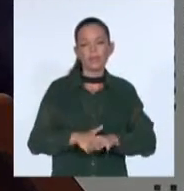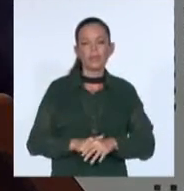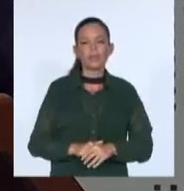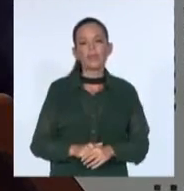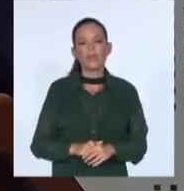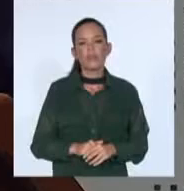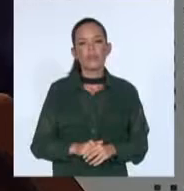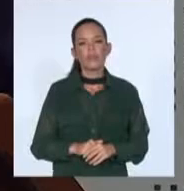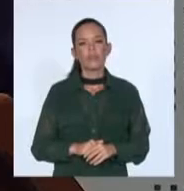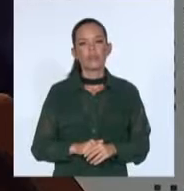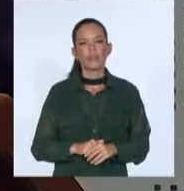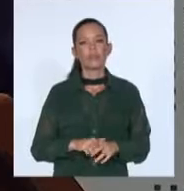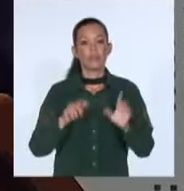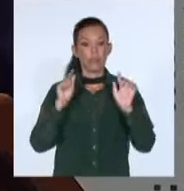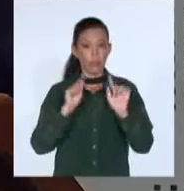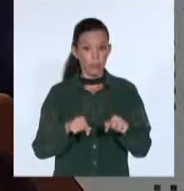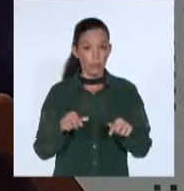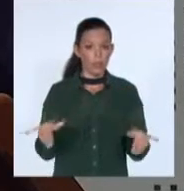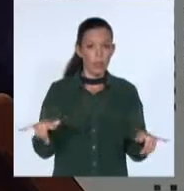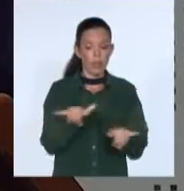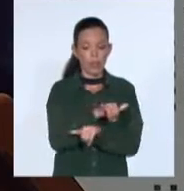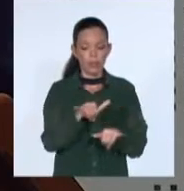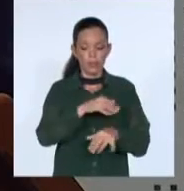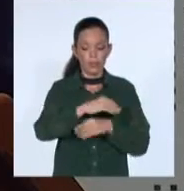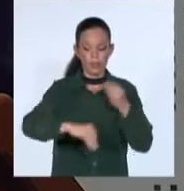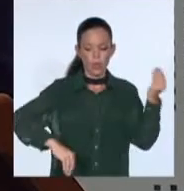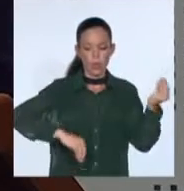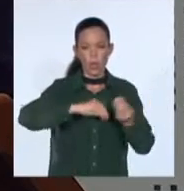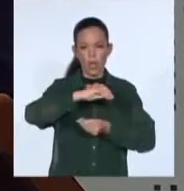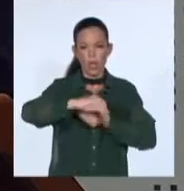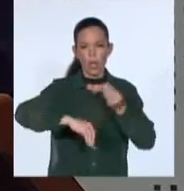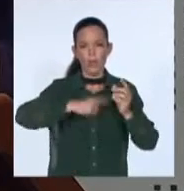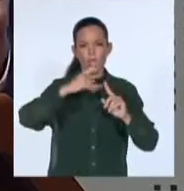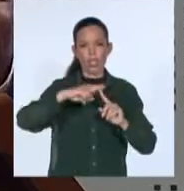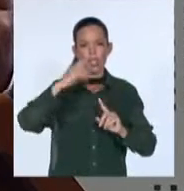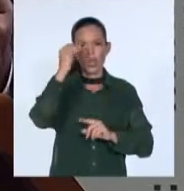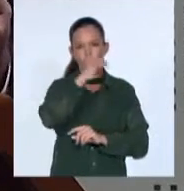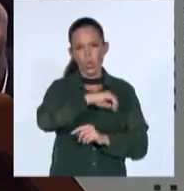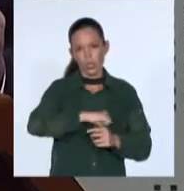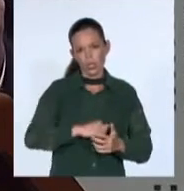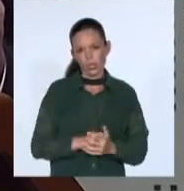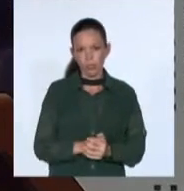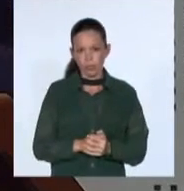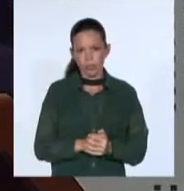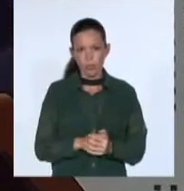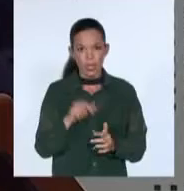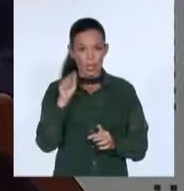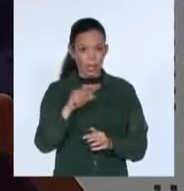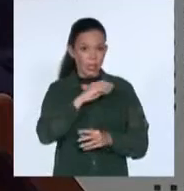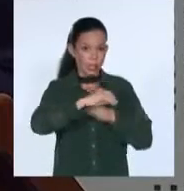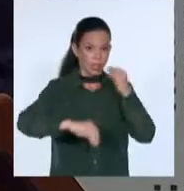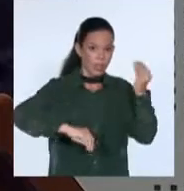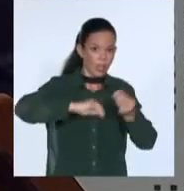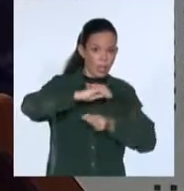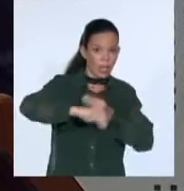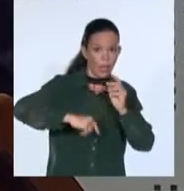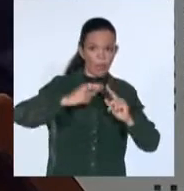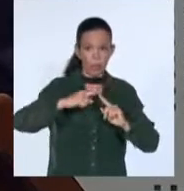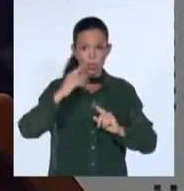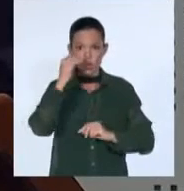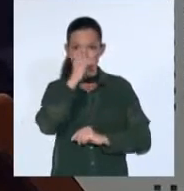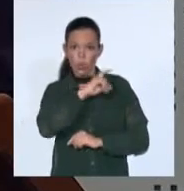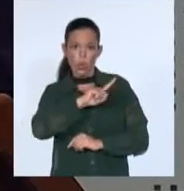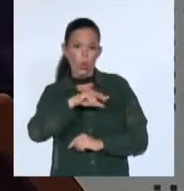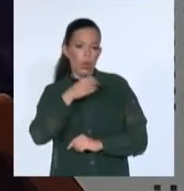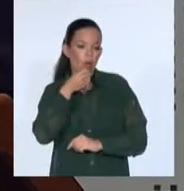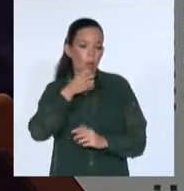se da también una revolución tecnológica. Y la revolución tecnológica no puede condenarnos una vez más.